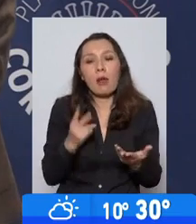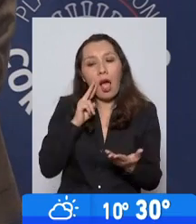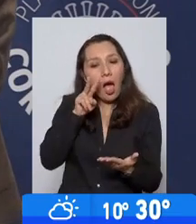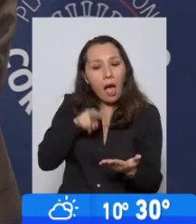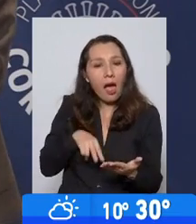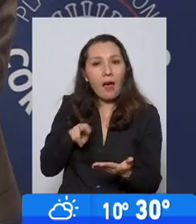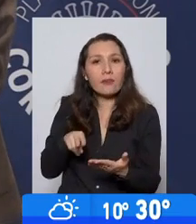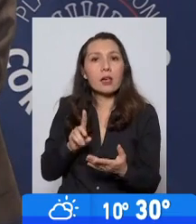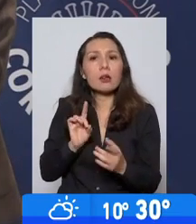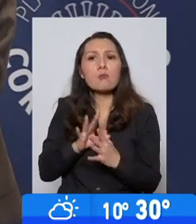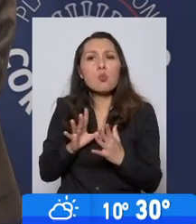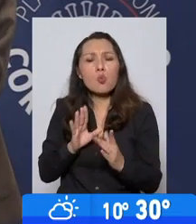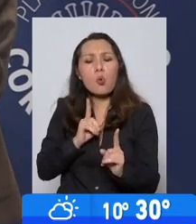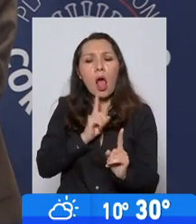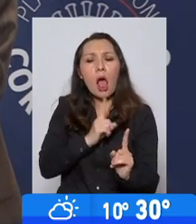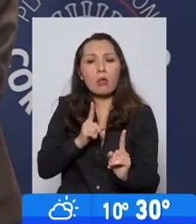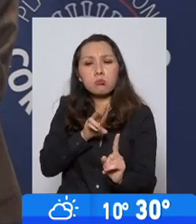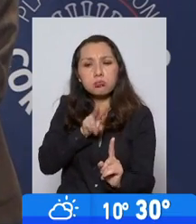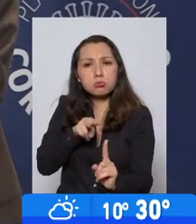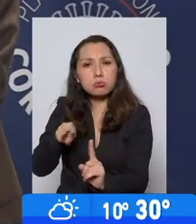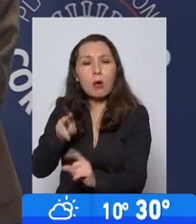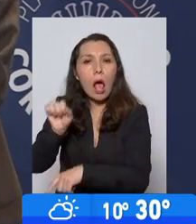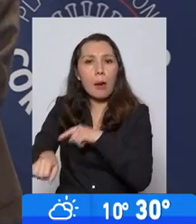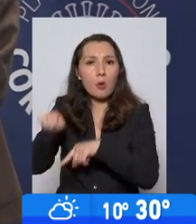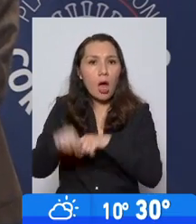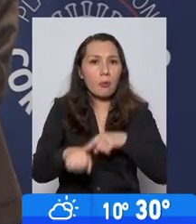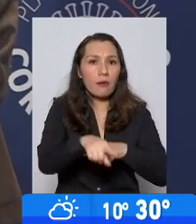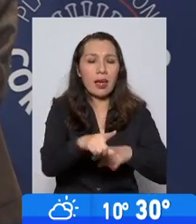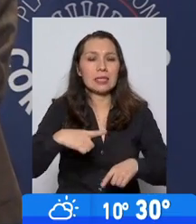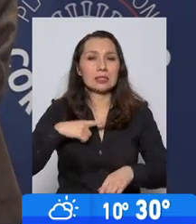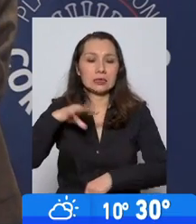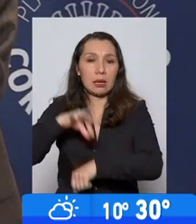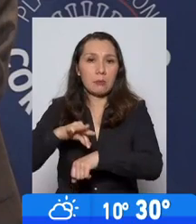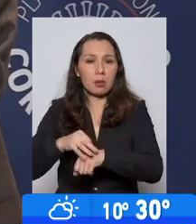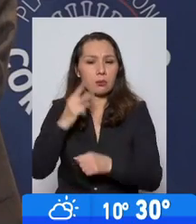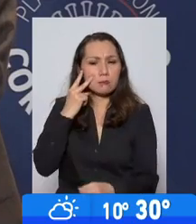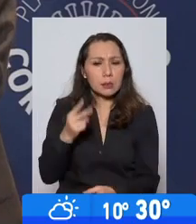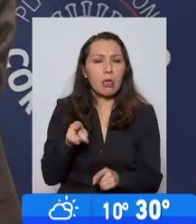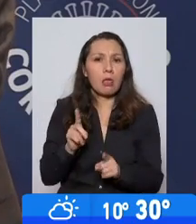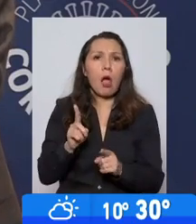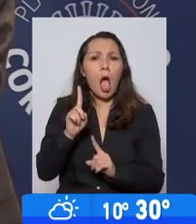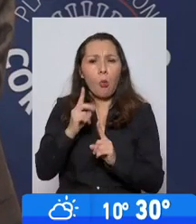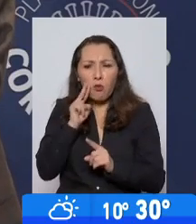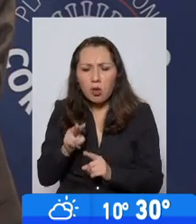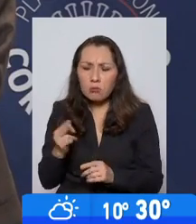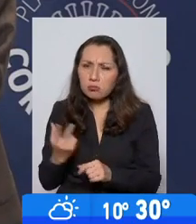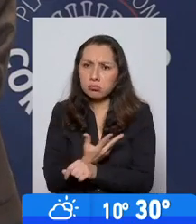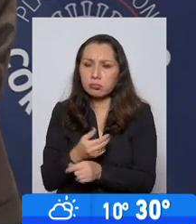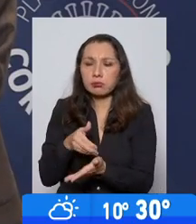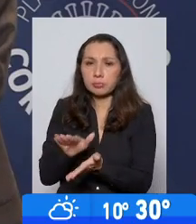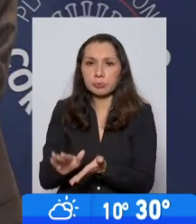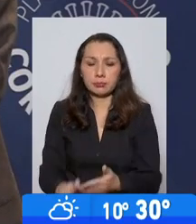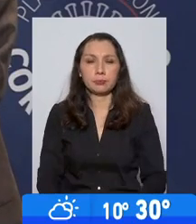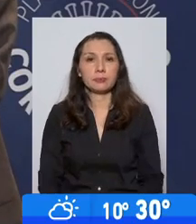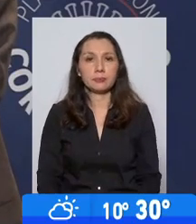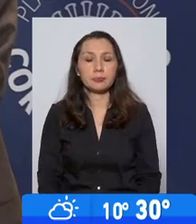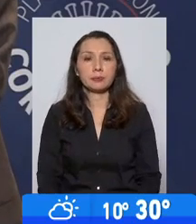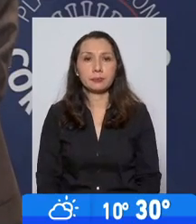ver en forma muy dirigida para la aprobación de aquellas licencias médicas que consideramos que se están rechazando.